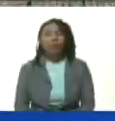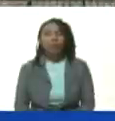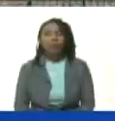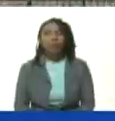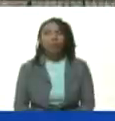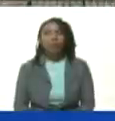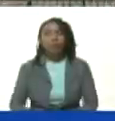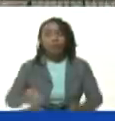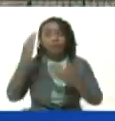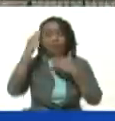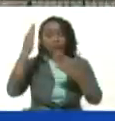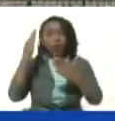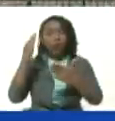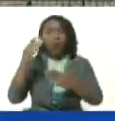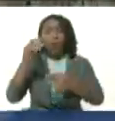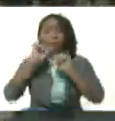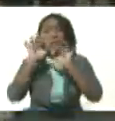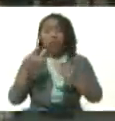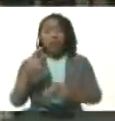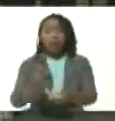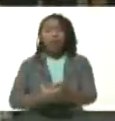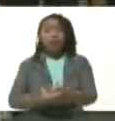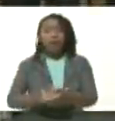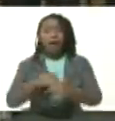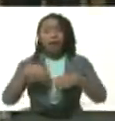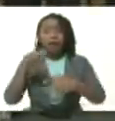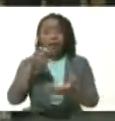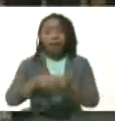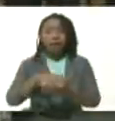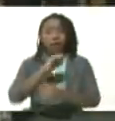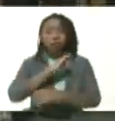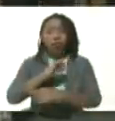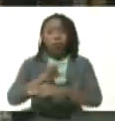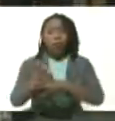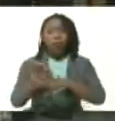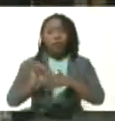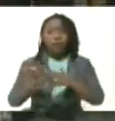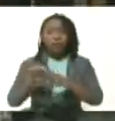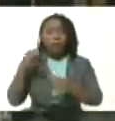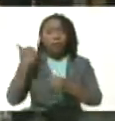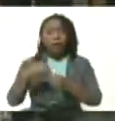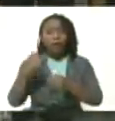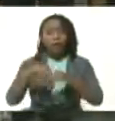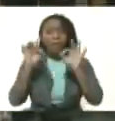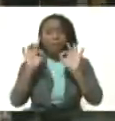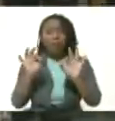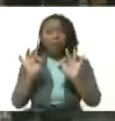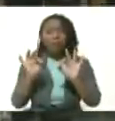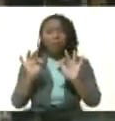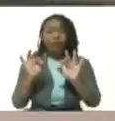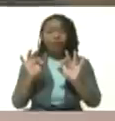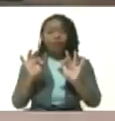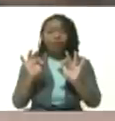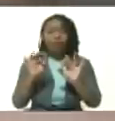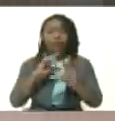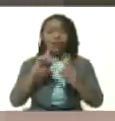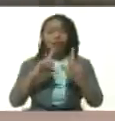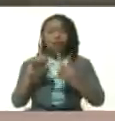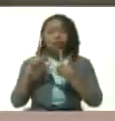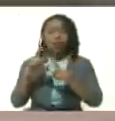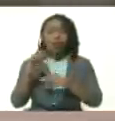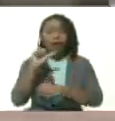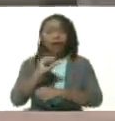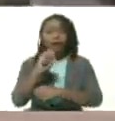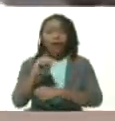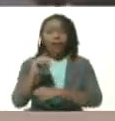Salud y bendiciones, hermano presidente. Desde el estado Zulia, municipio Maracaibo, específicamente en las instalaciones del laboratorio SM